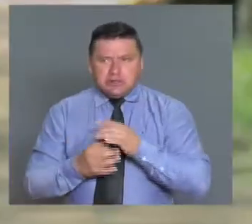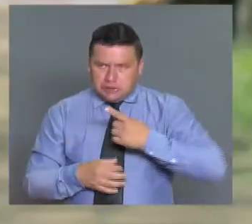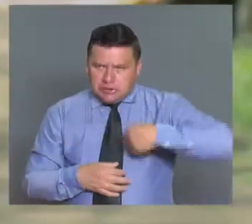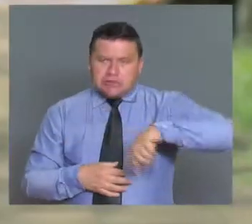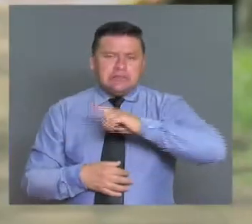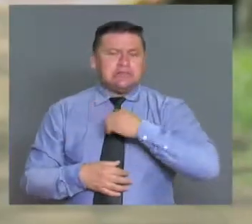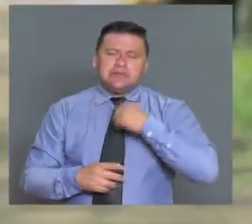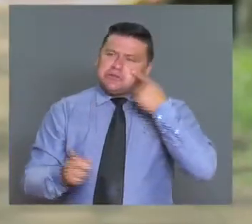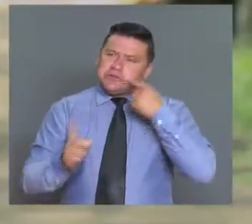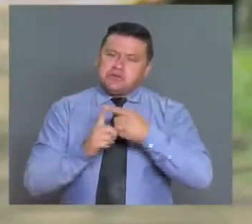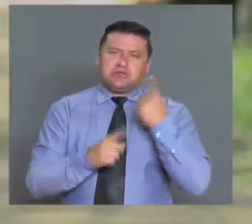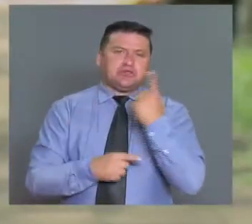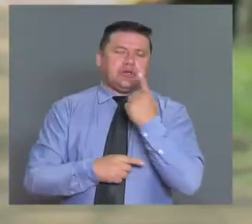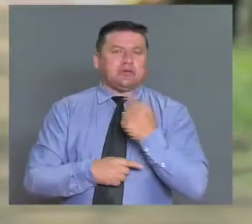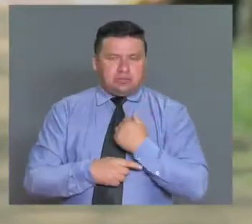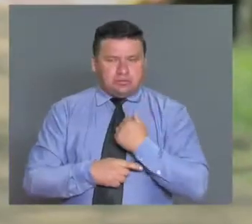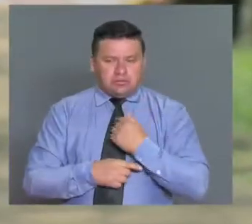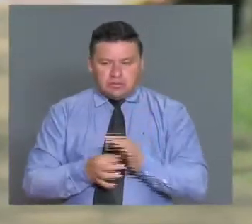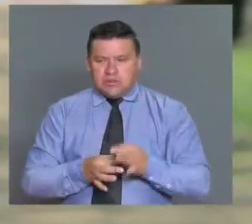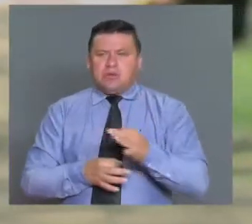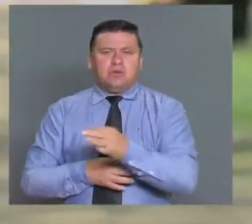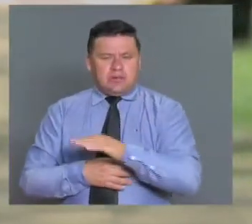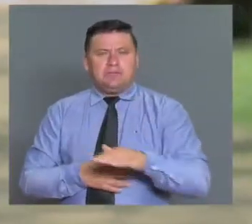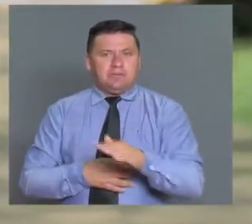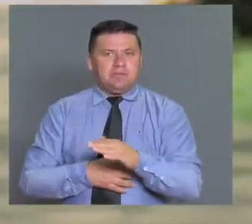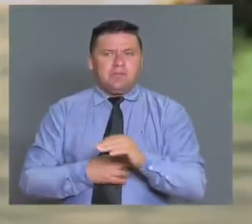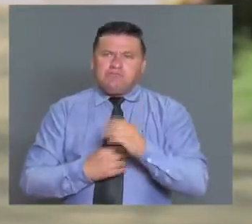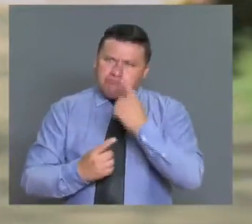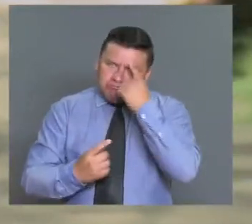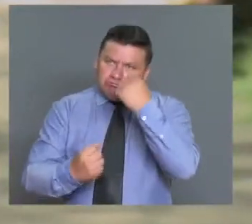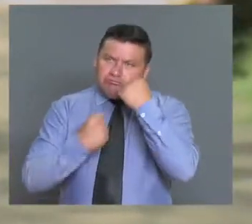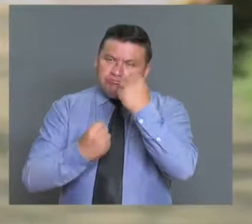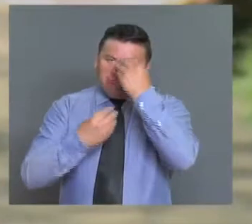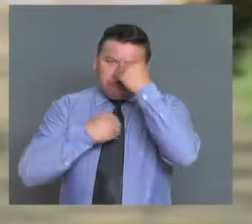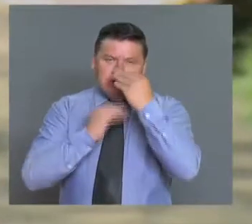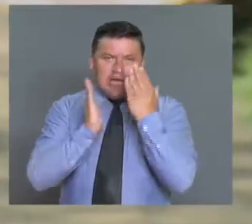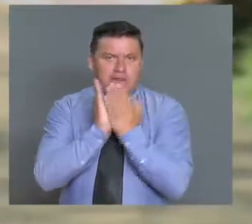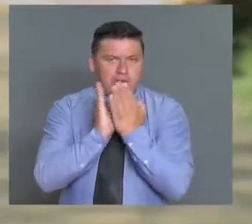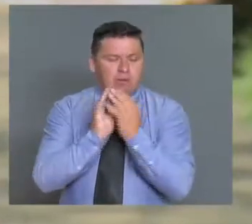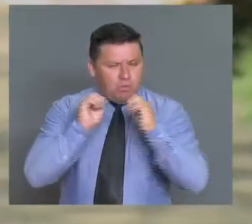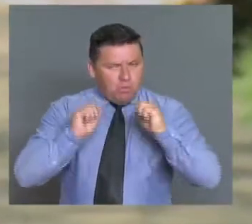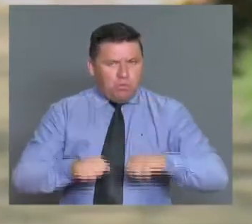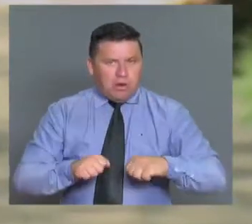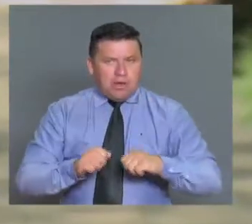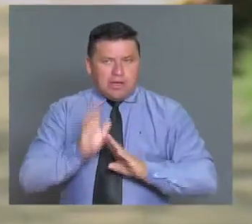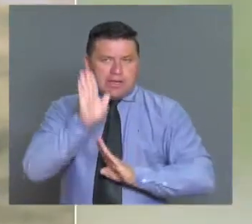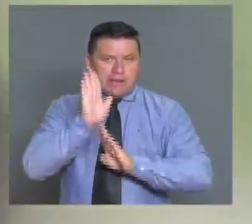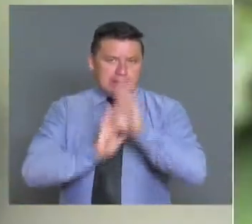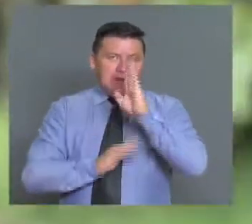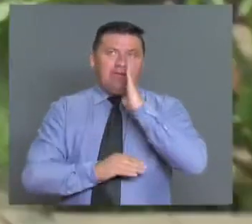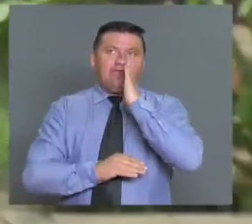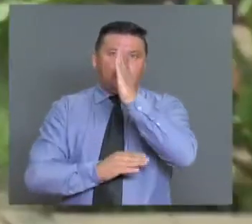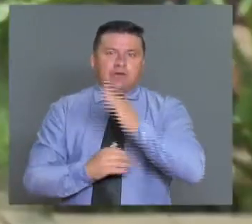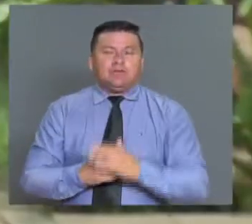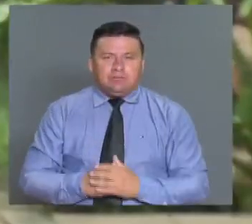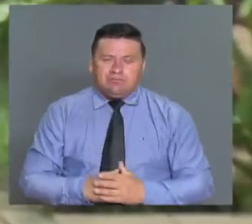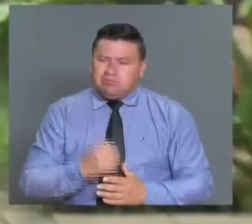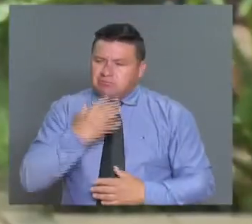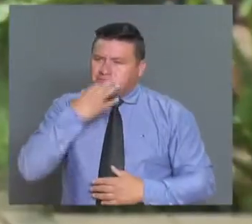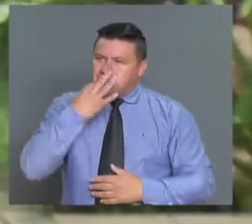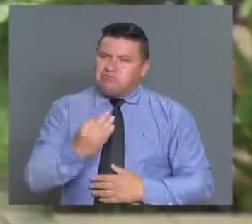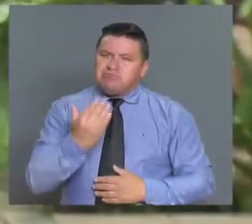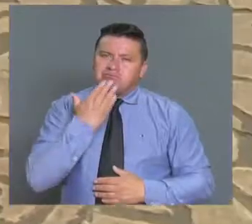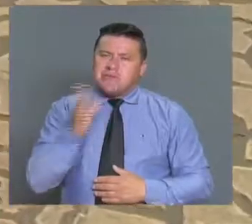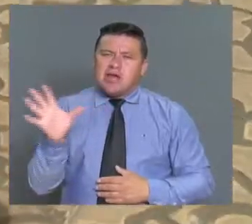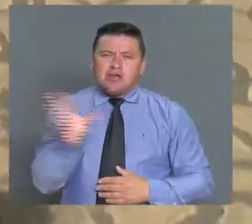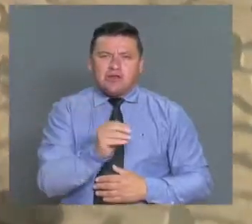nosotros el objetivo es uno solo, es que nuestro municipio se prepare, se eduque y podamos tener un gran desarrollo el día de mañana. De verdad que le